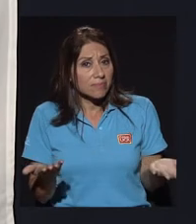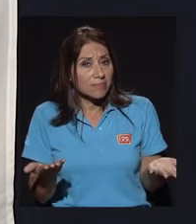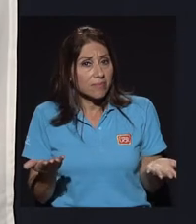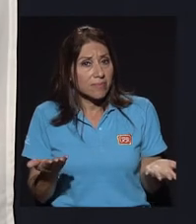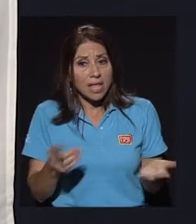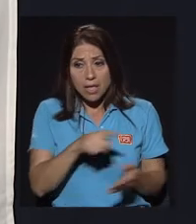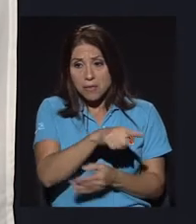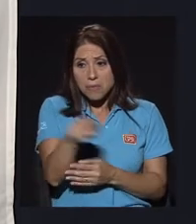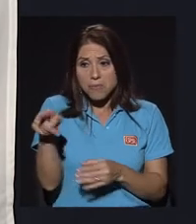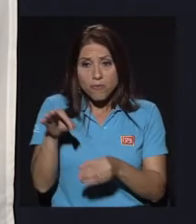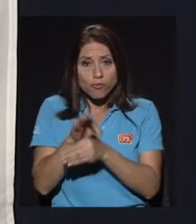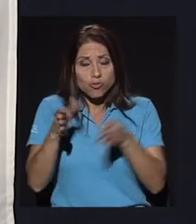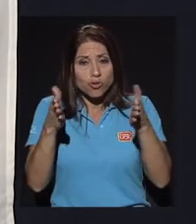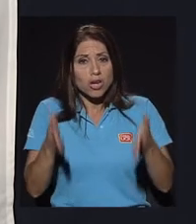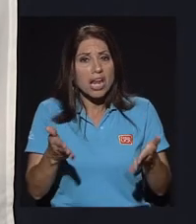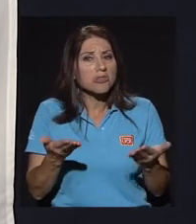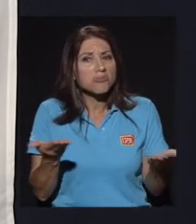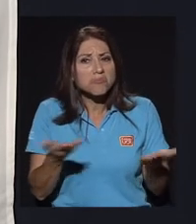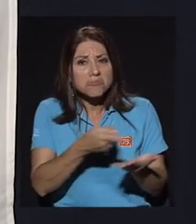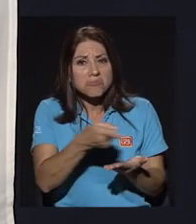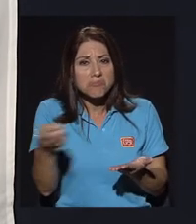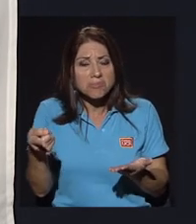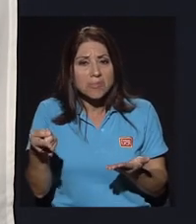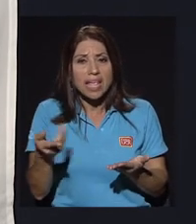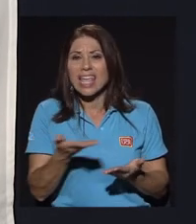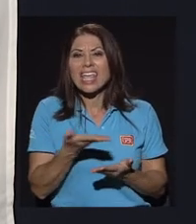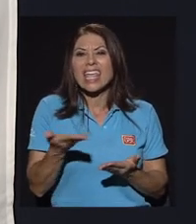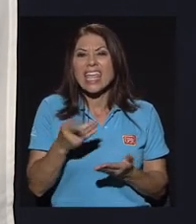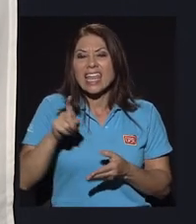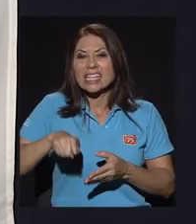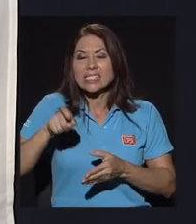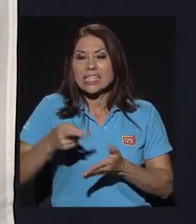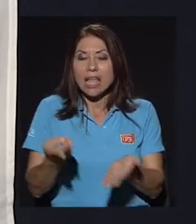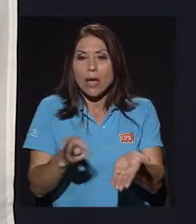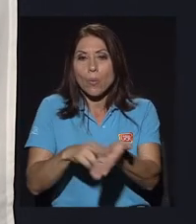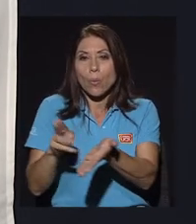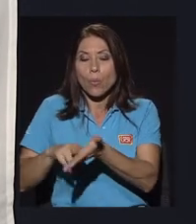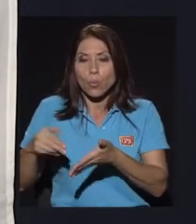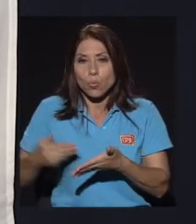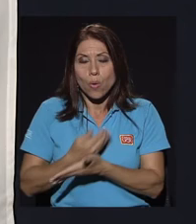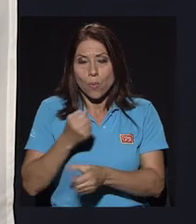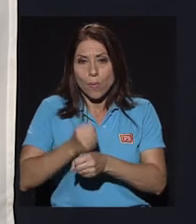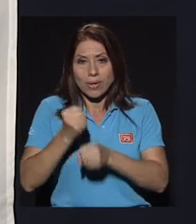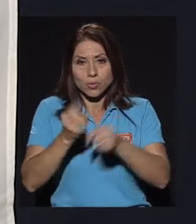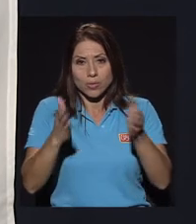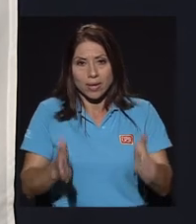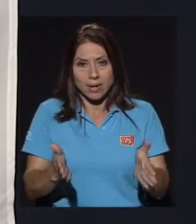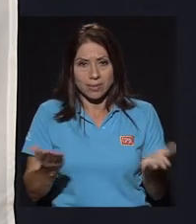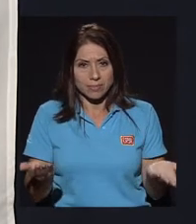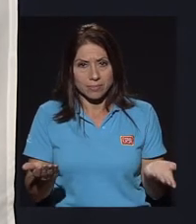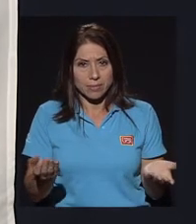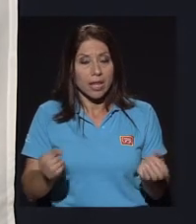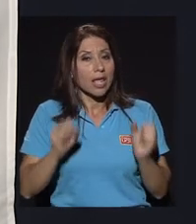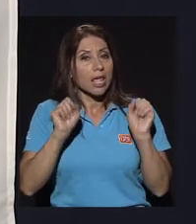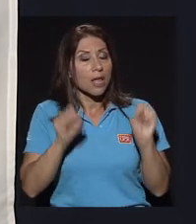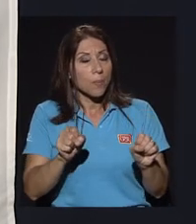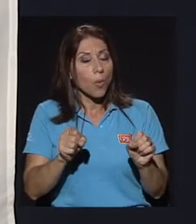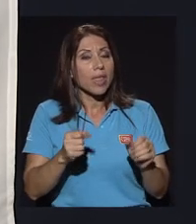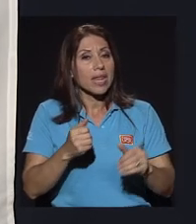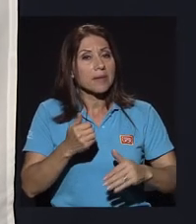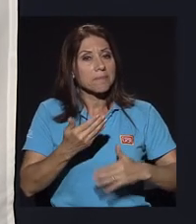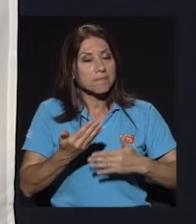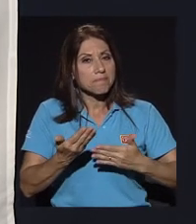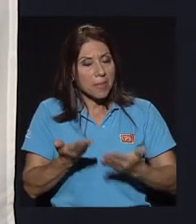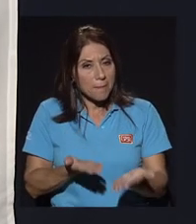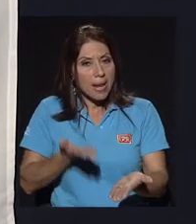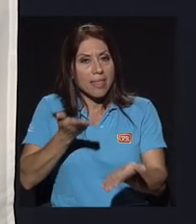personal con el que se cuenta, cuál es el personal que se necesita y poder plantear procesos de